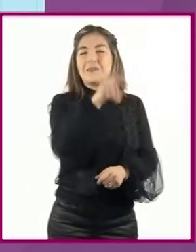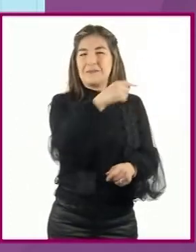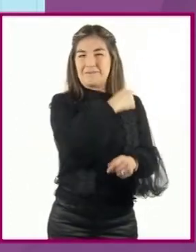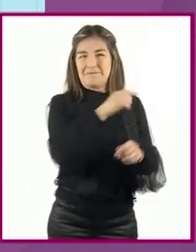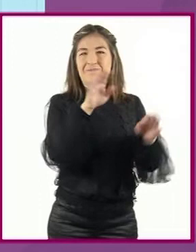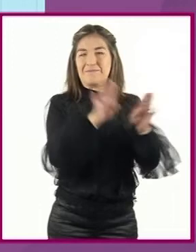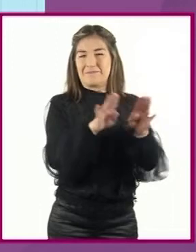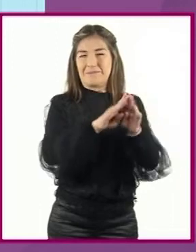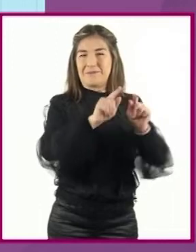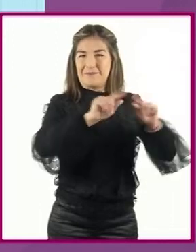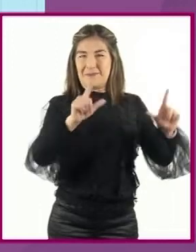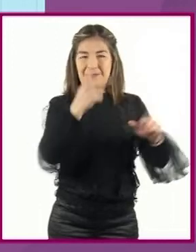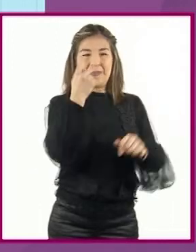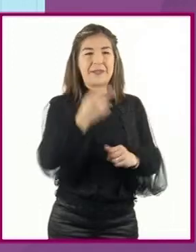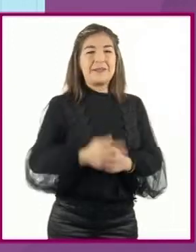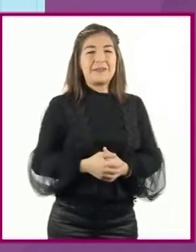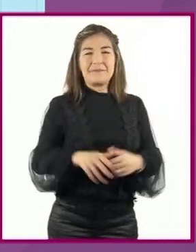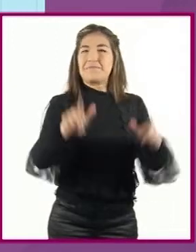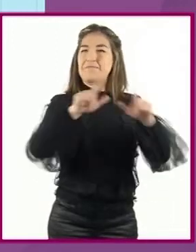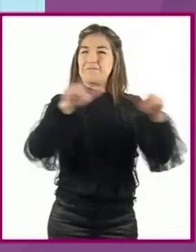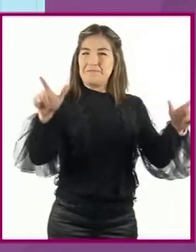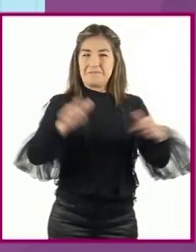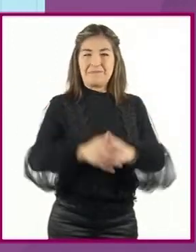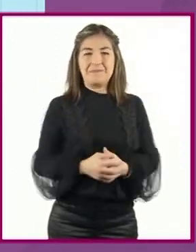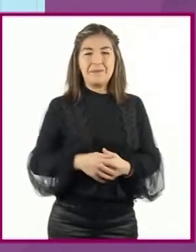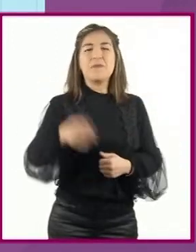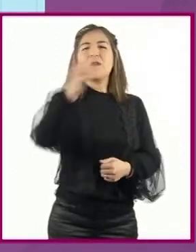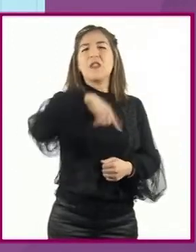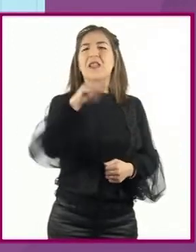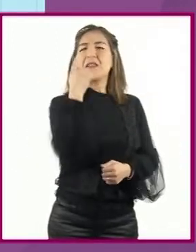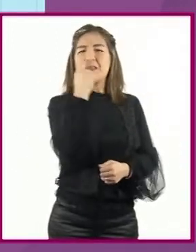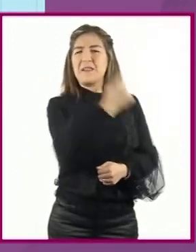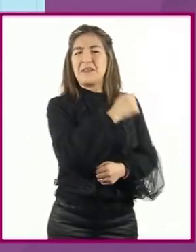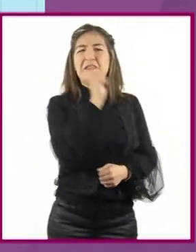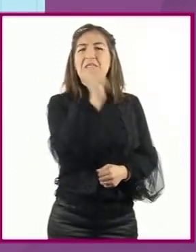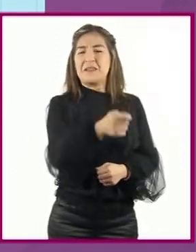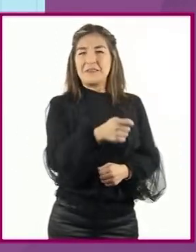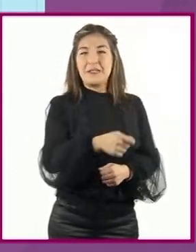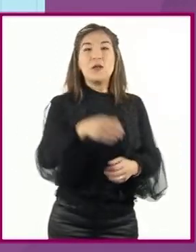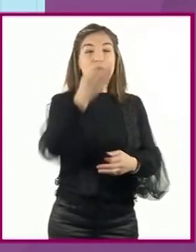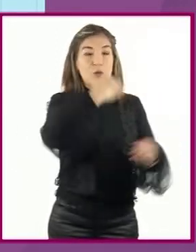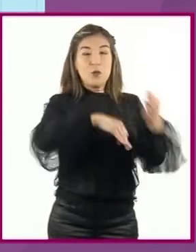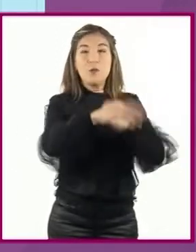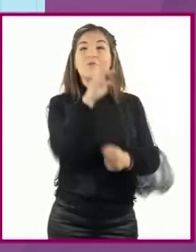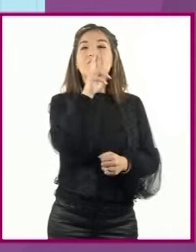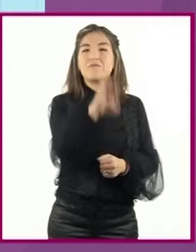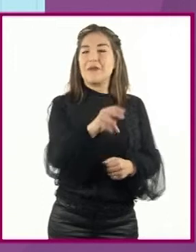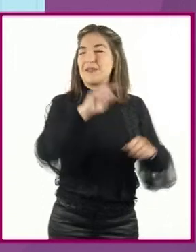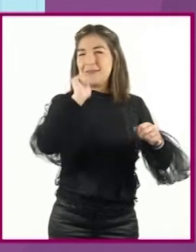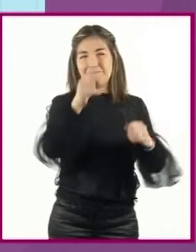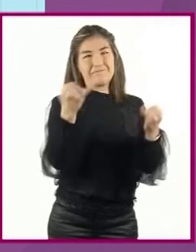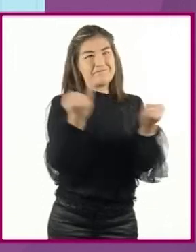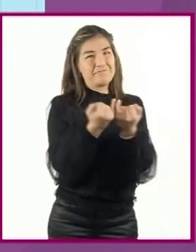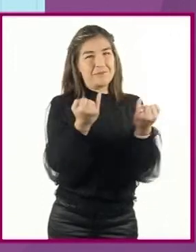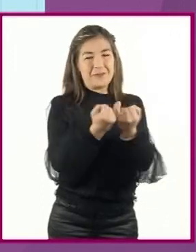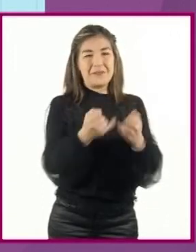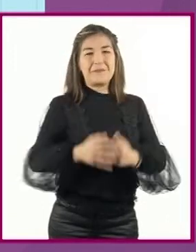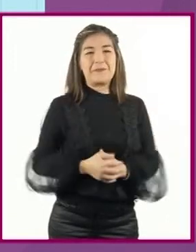pantalla. ¡Listo! Lo que queremos que notes es que todos los resultados son